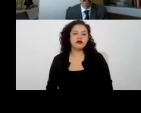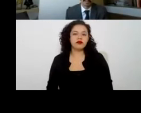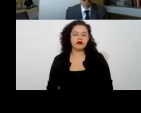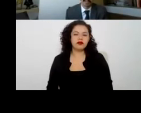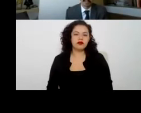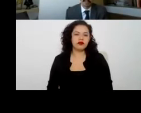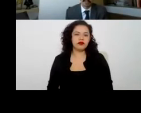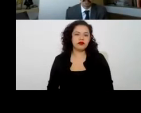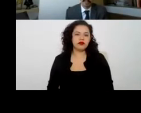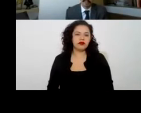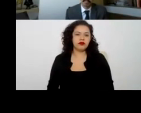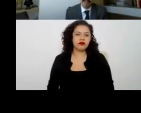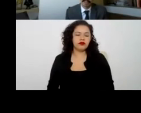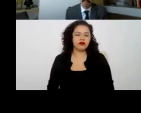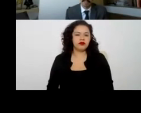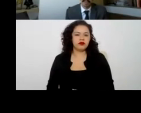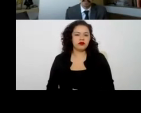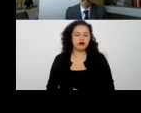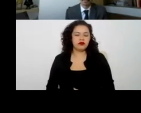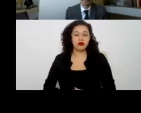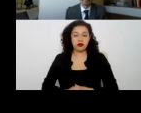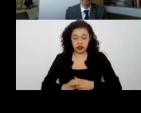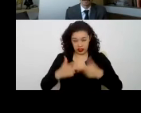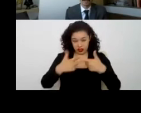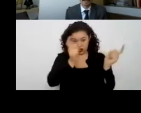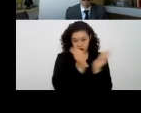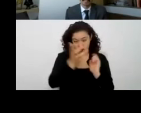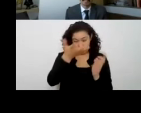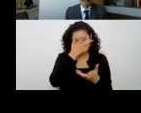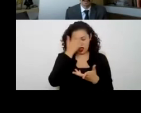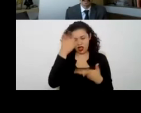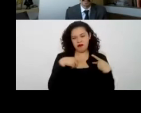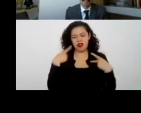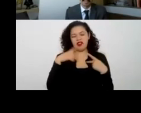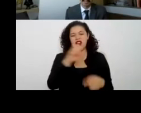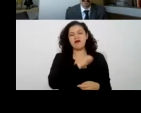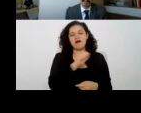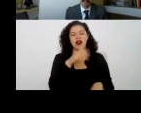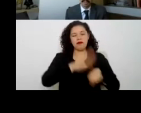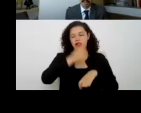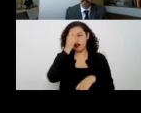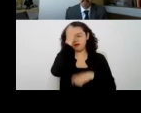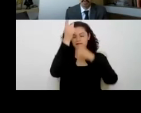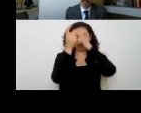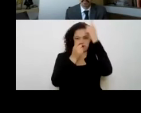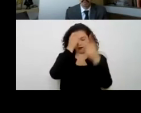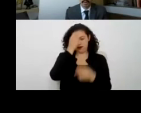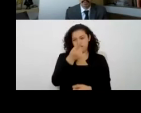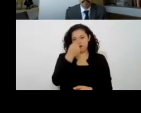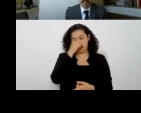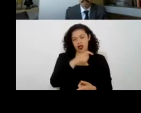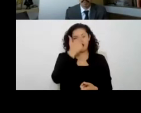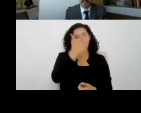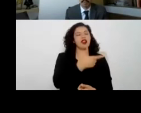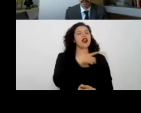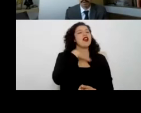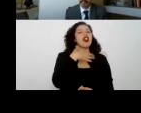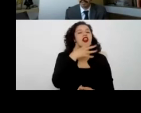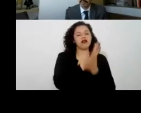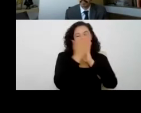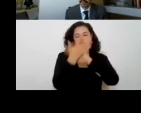Las organizaciones delictivas cada vez son más creativas para intentar lavar el dinero. Pero bueno,